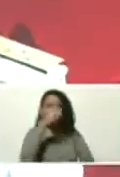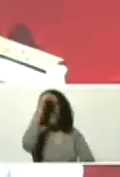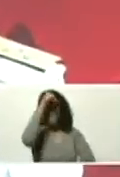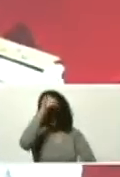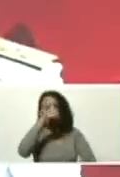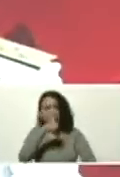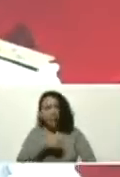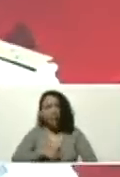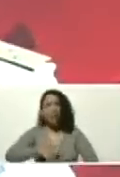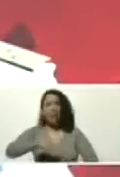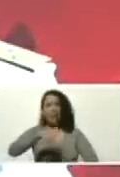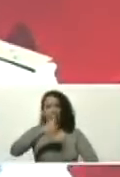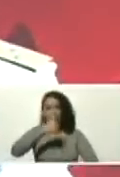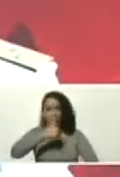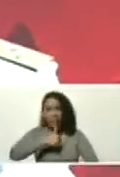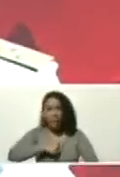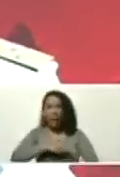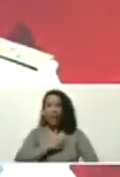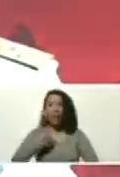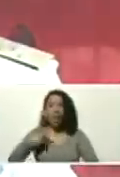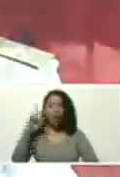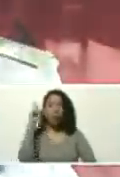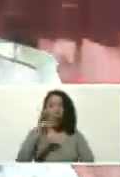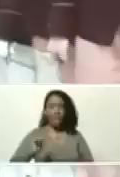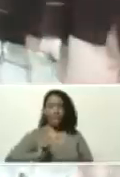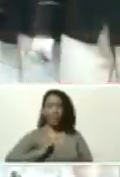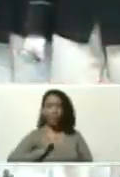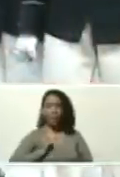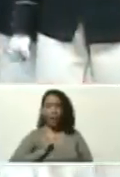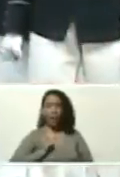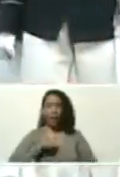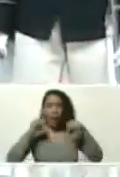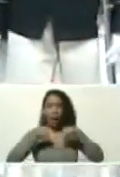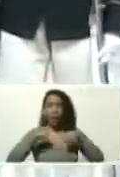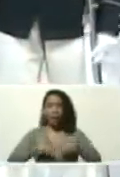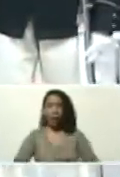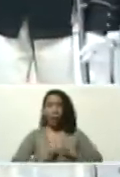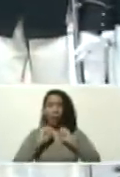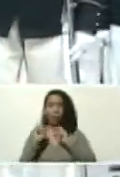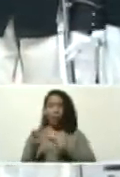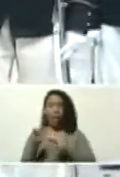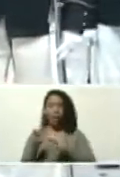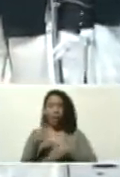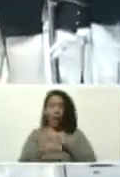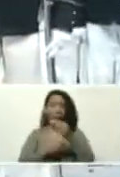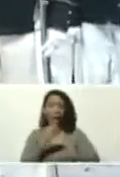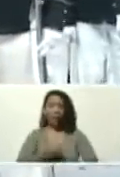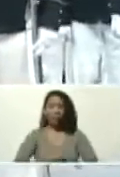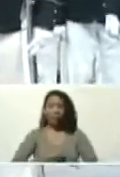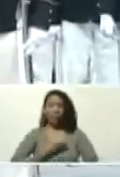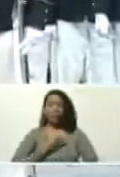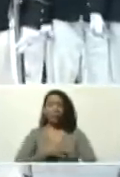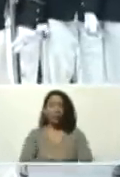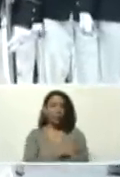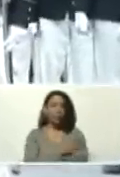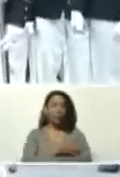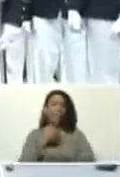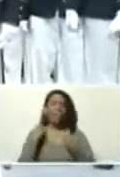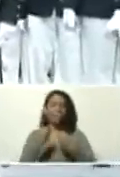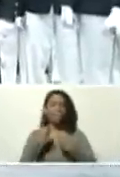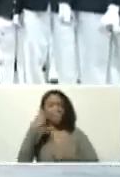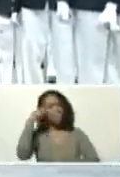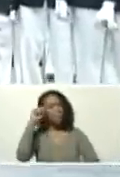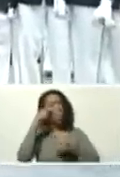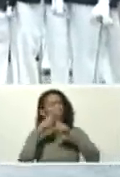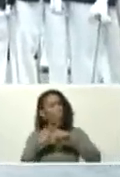paciencia. Quiero también aprovechar en esta ocasión en que afloran los sentimientos para recordar